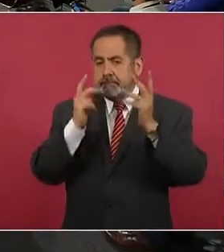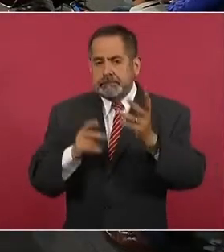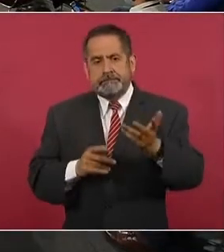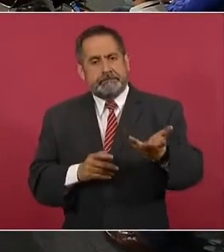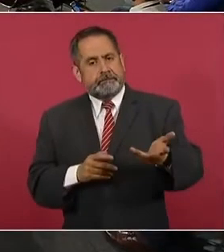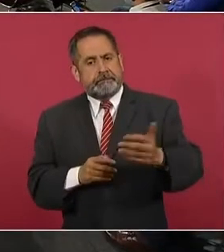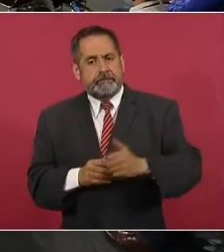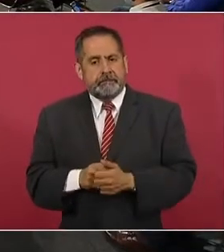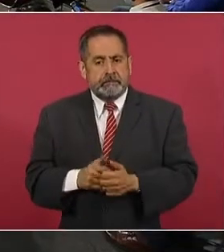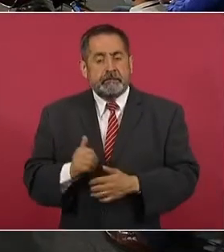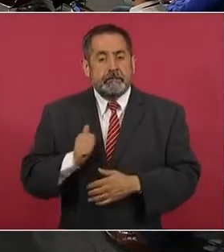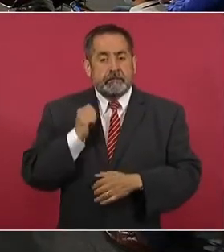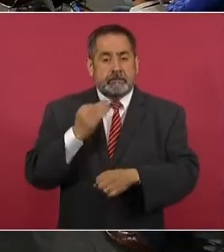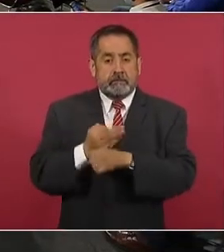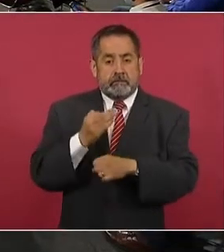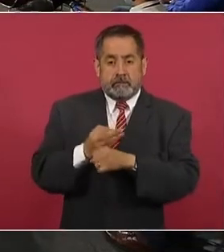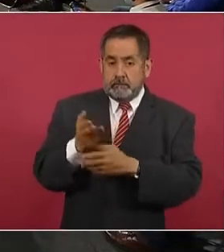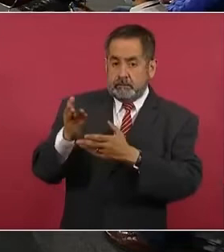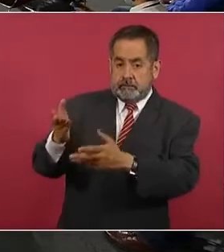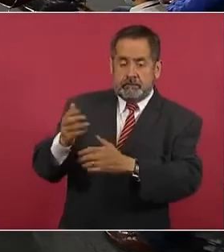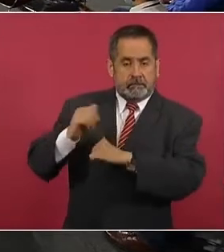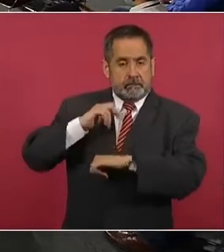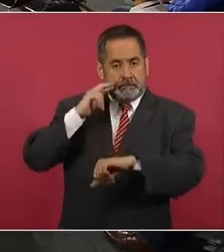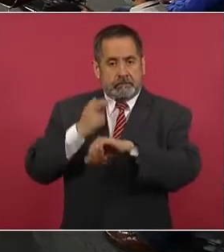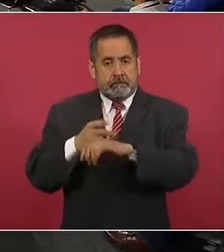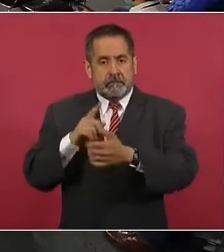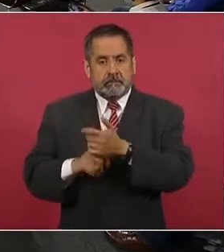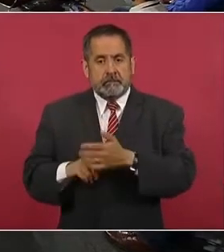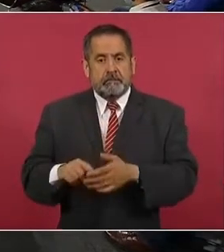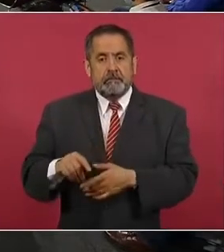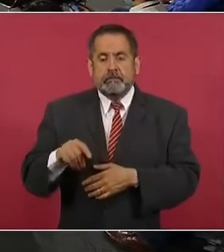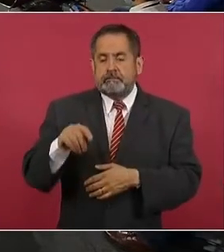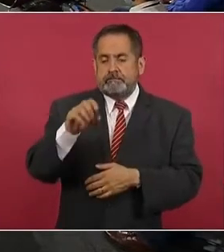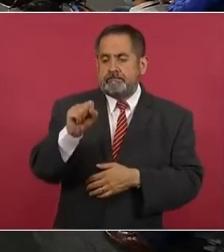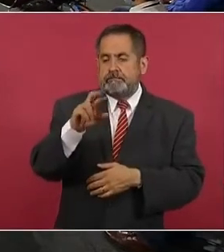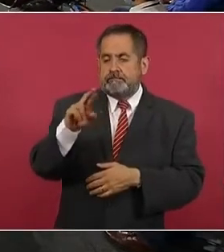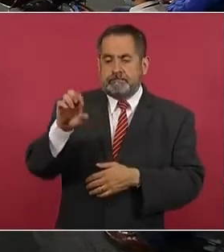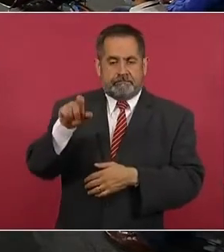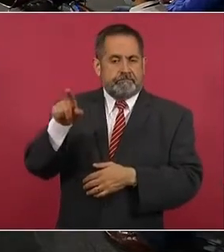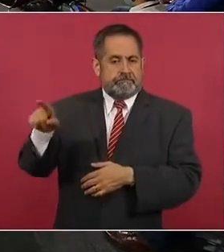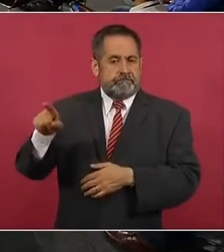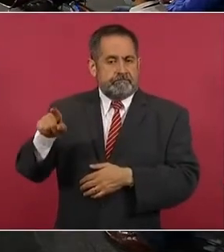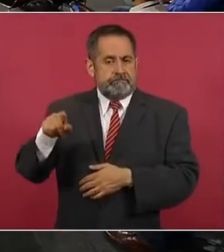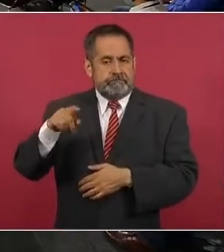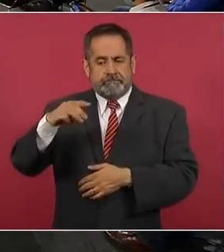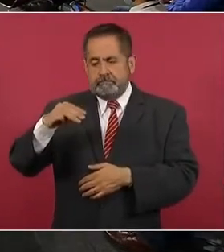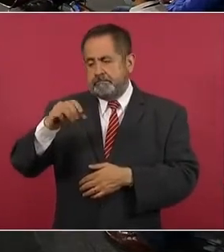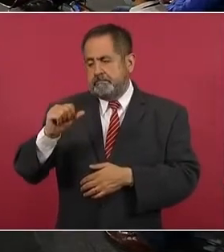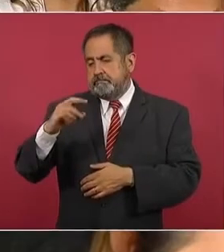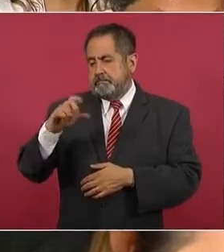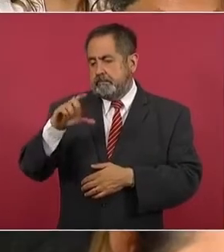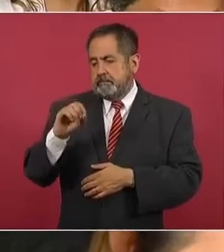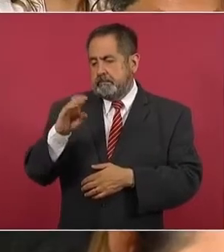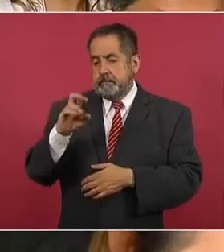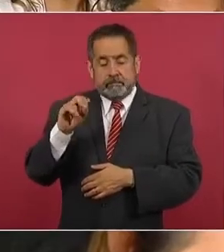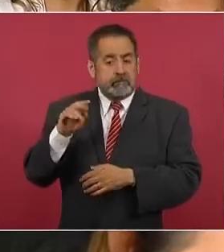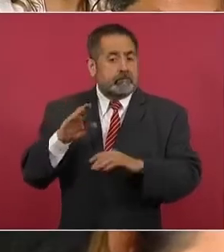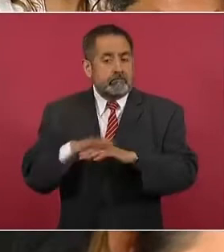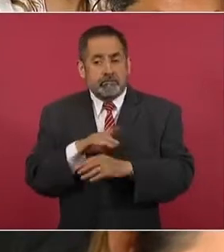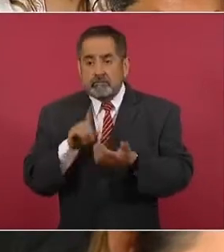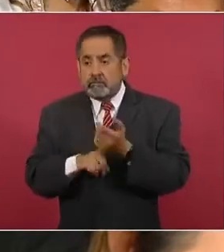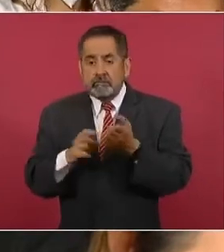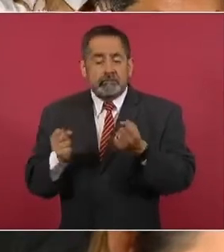Aprovecho que está aquí el canciller, que está el secretario Marcelo Ebrard, porque varias